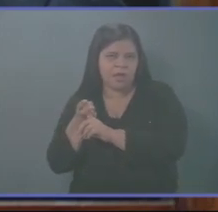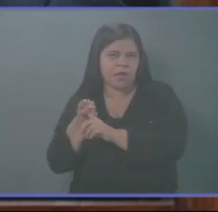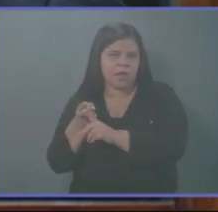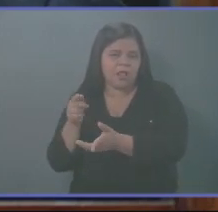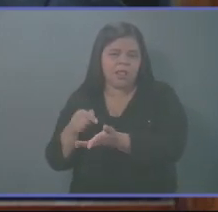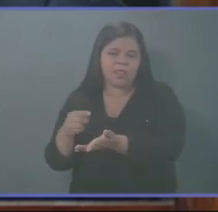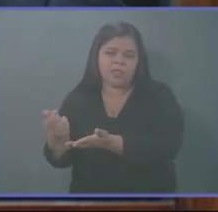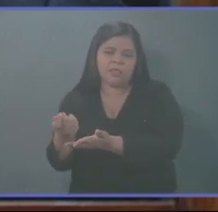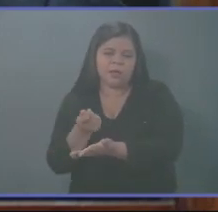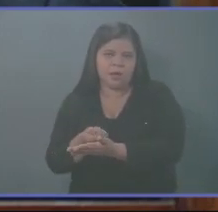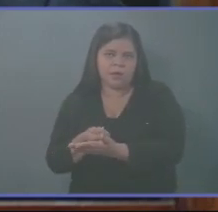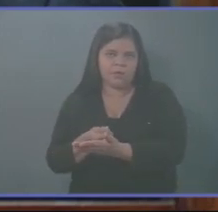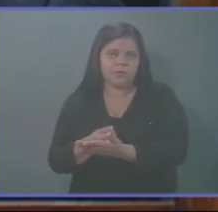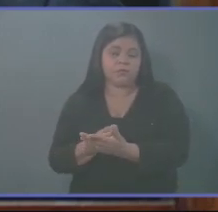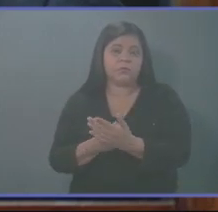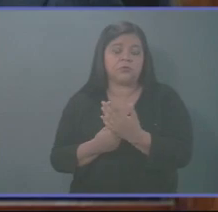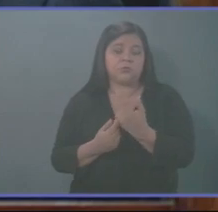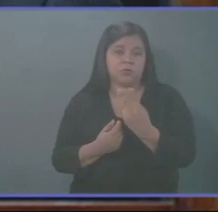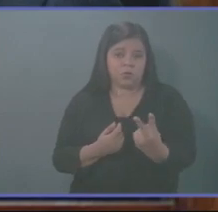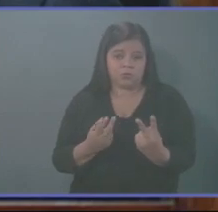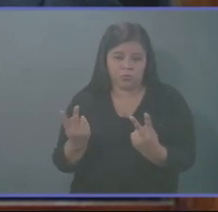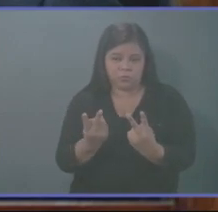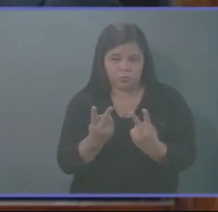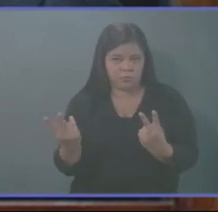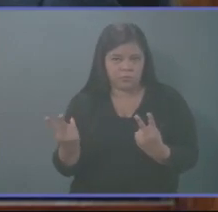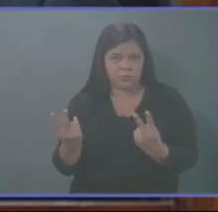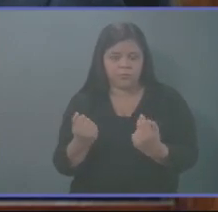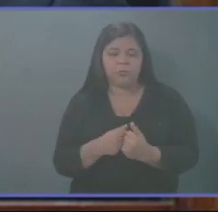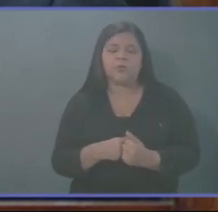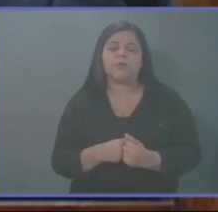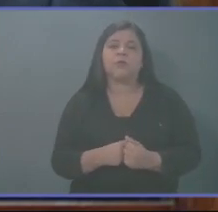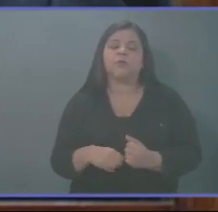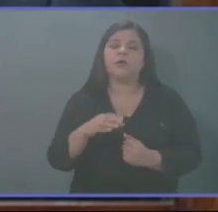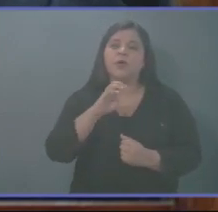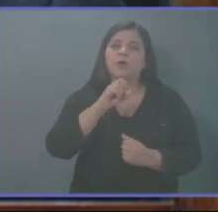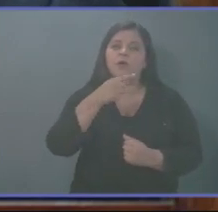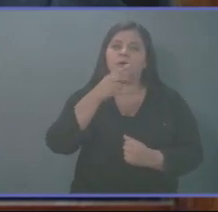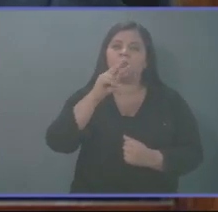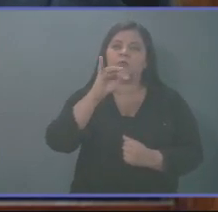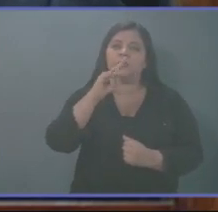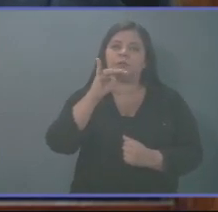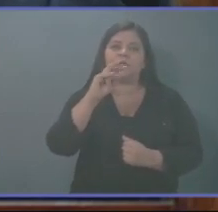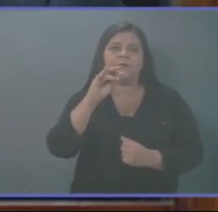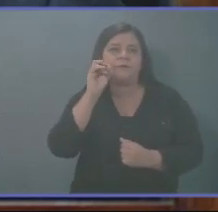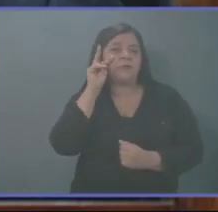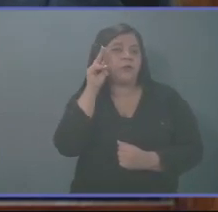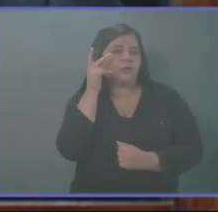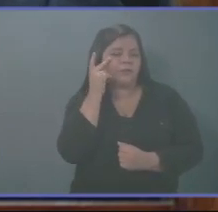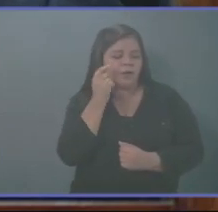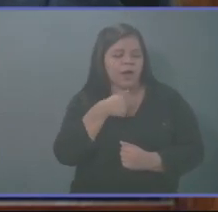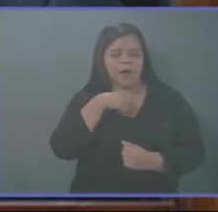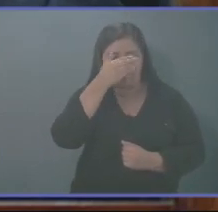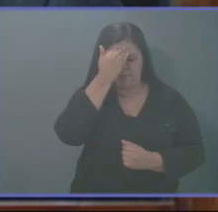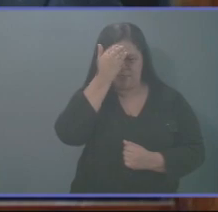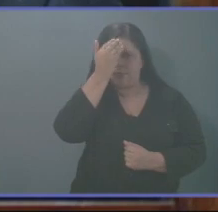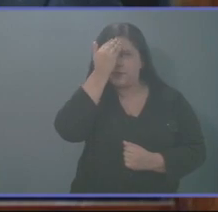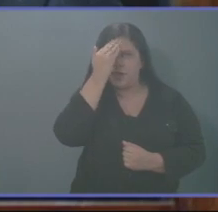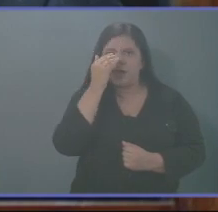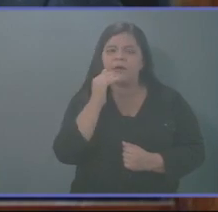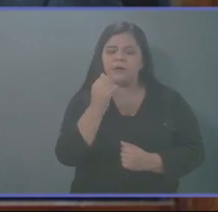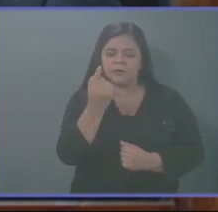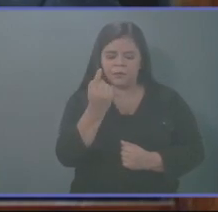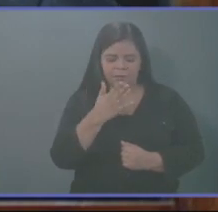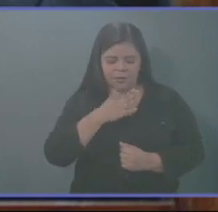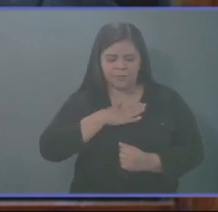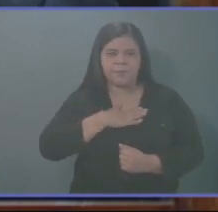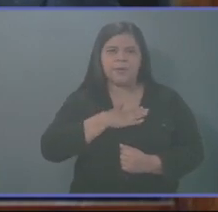que lo entregan dos elementos, el cognitivo y volitivo. El primero consiste en el conocimiento del sujeto de que su actuar